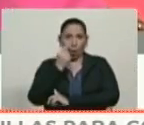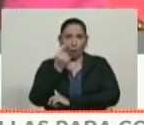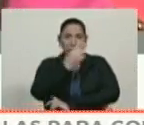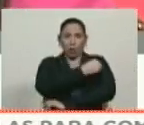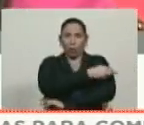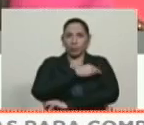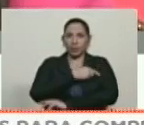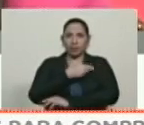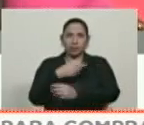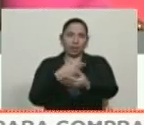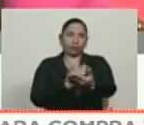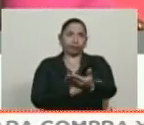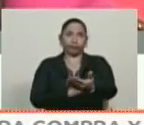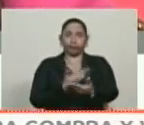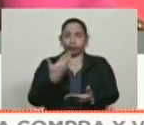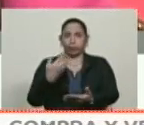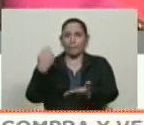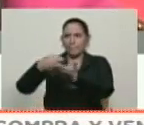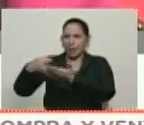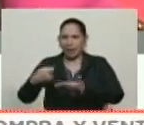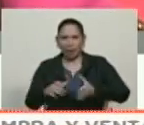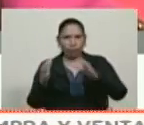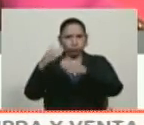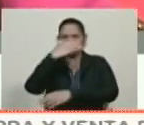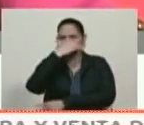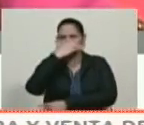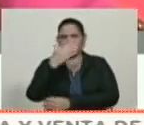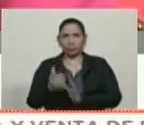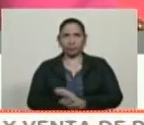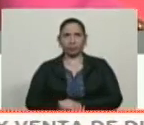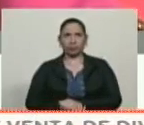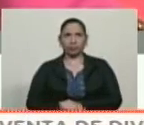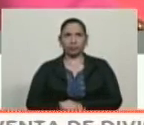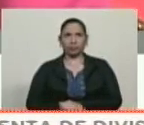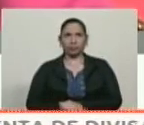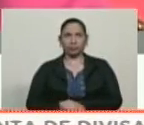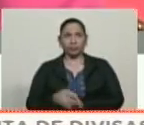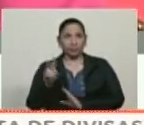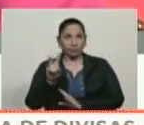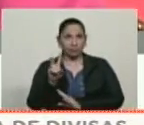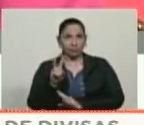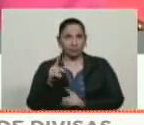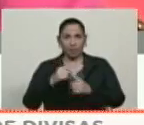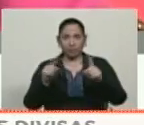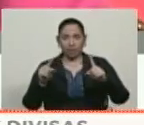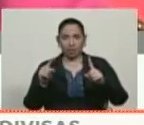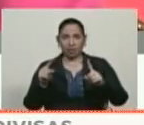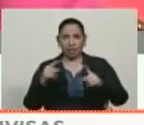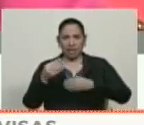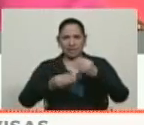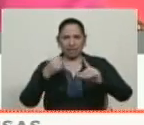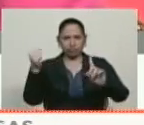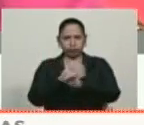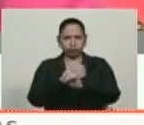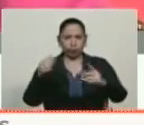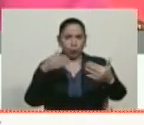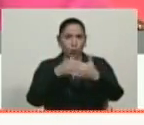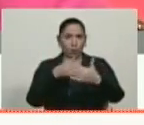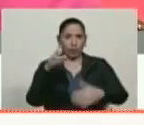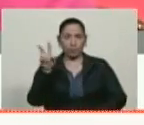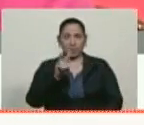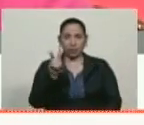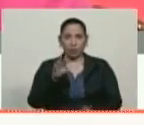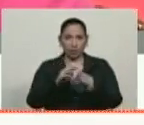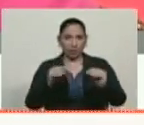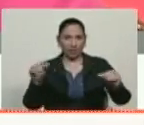Mientras pagaron a delincuentes, grupos y bandas de delincuentes en Venezuela para que fueran a hacer violencia contra el país desde